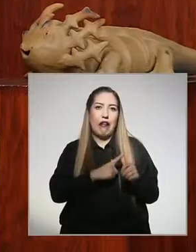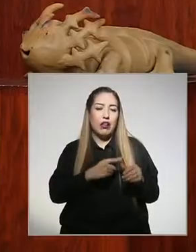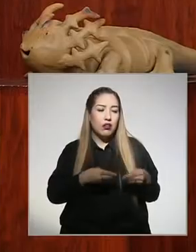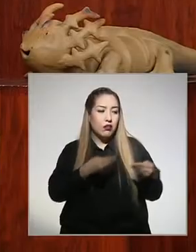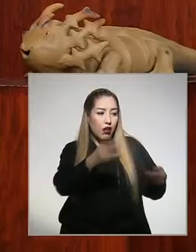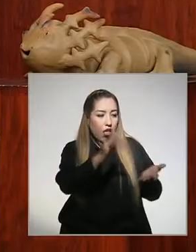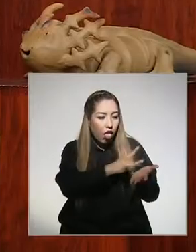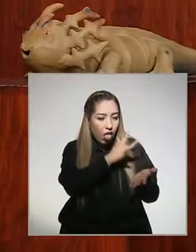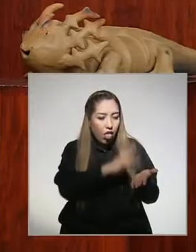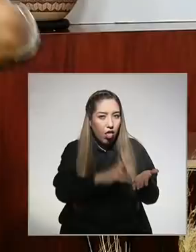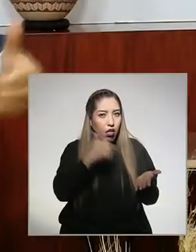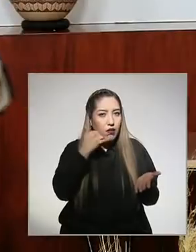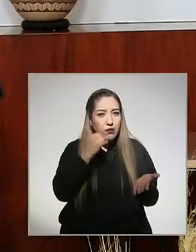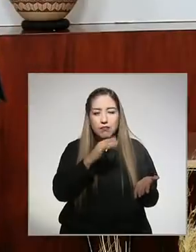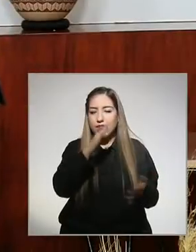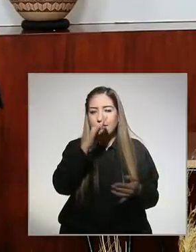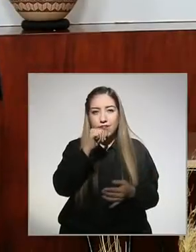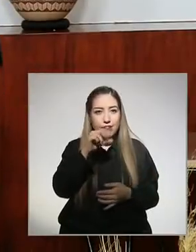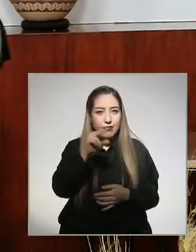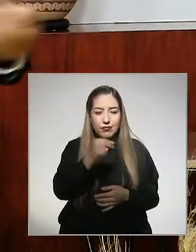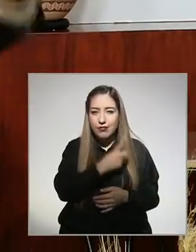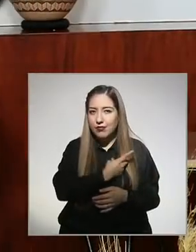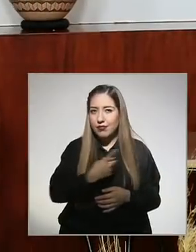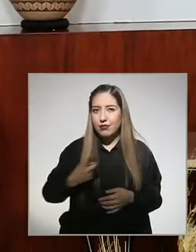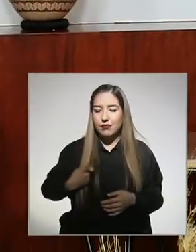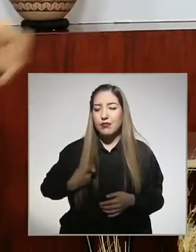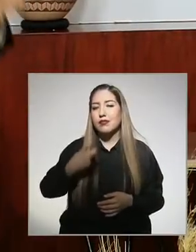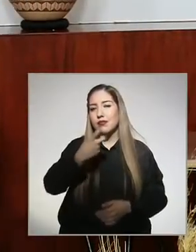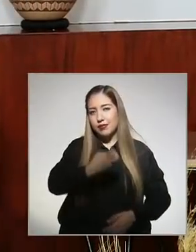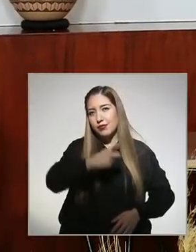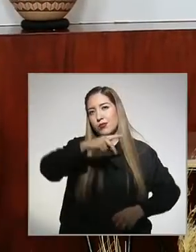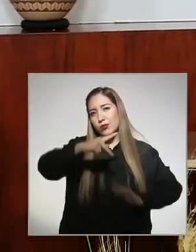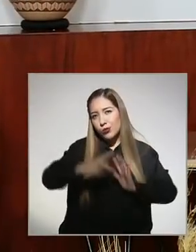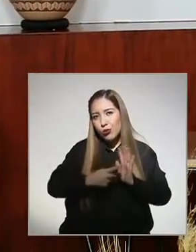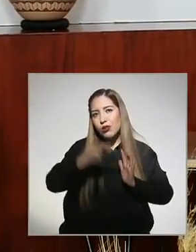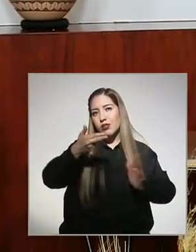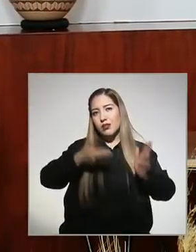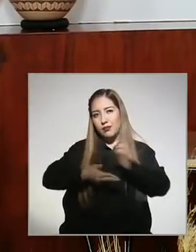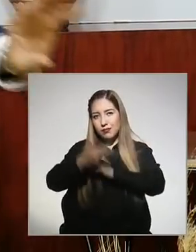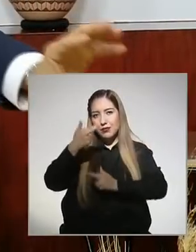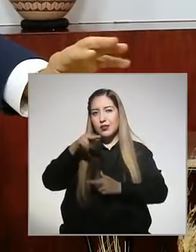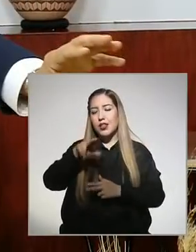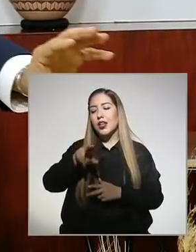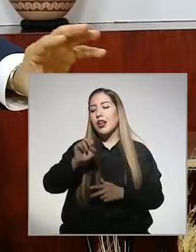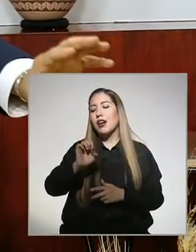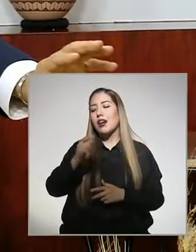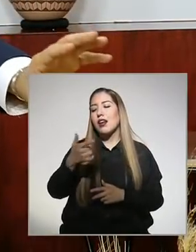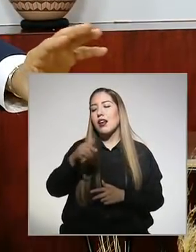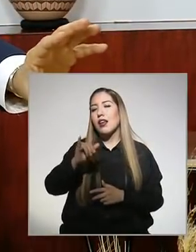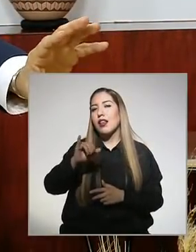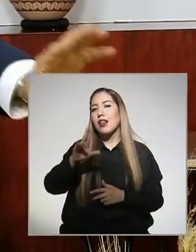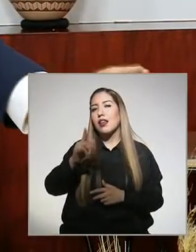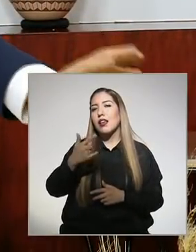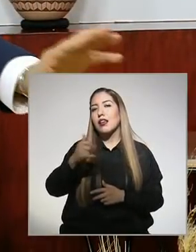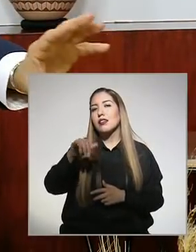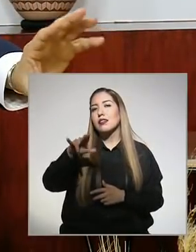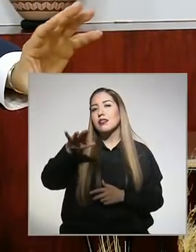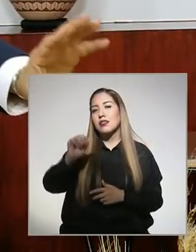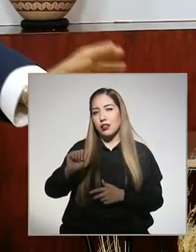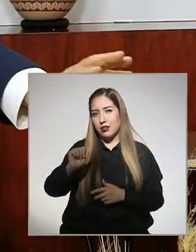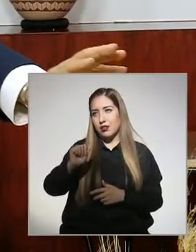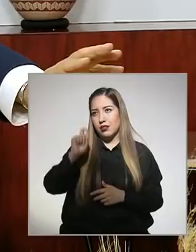cargo de ellos. Y eso es una vuelvo al punto de la negligencia. Esto tendría que estar tipificado como